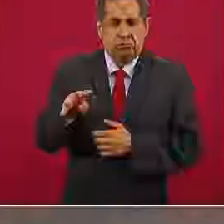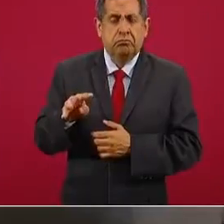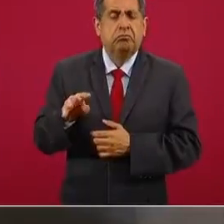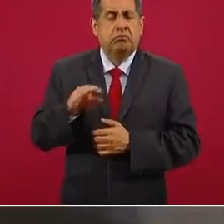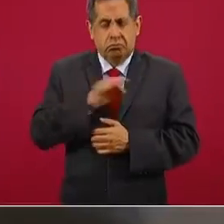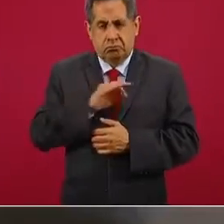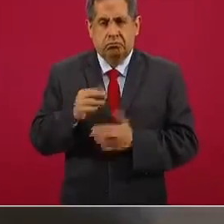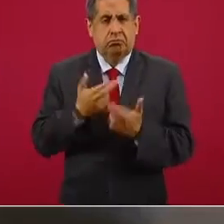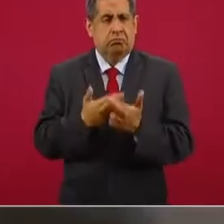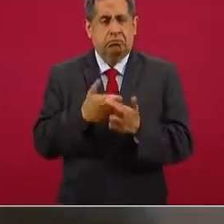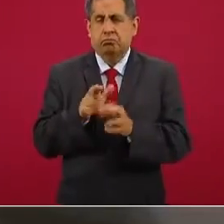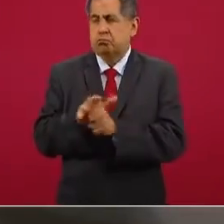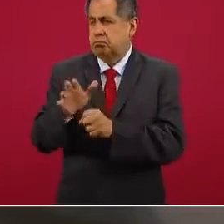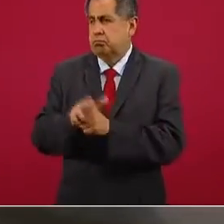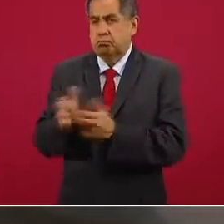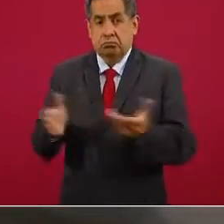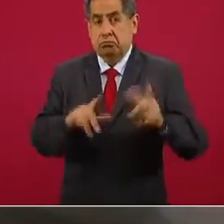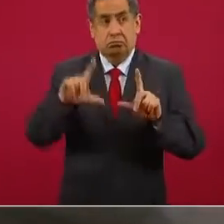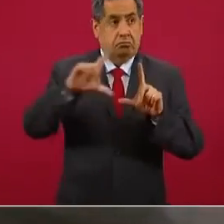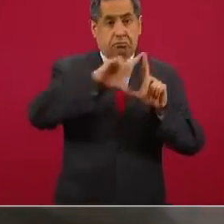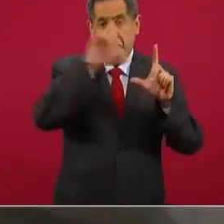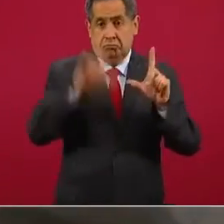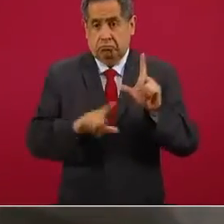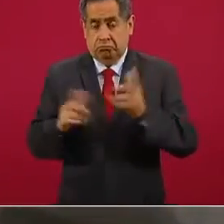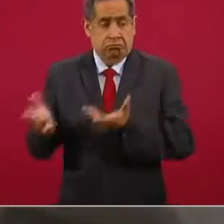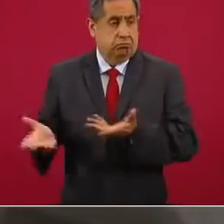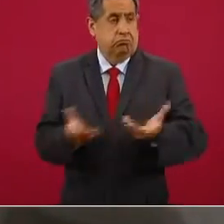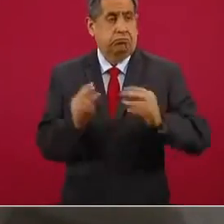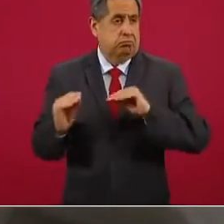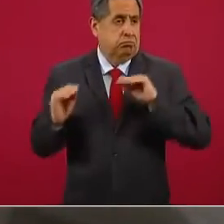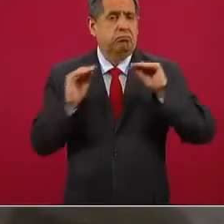de disponibilidad nacional.